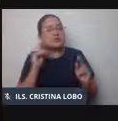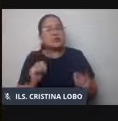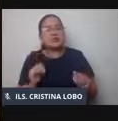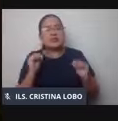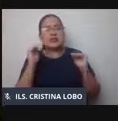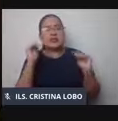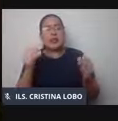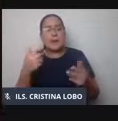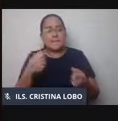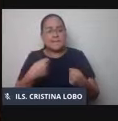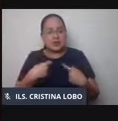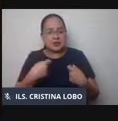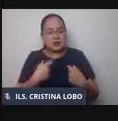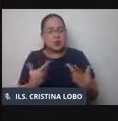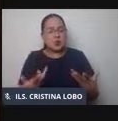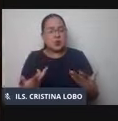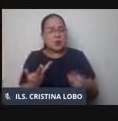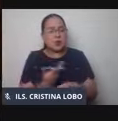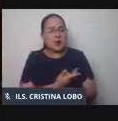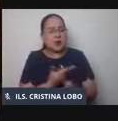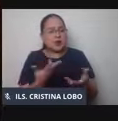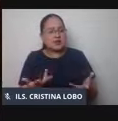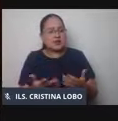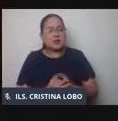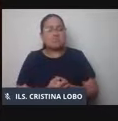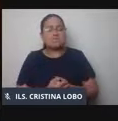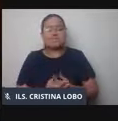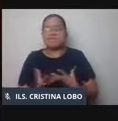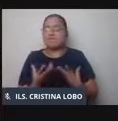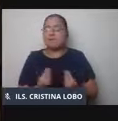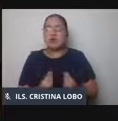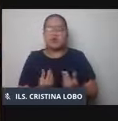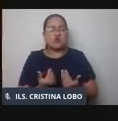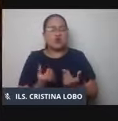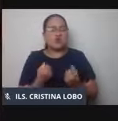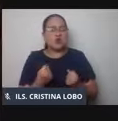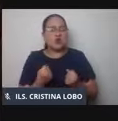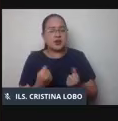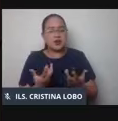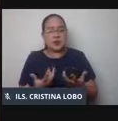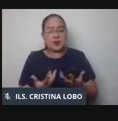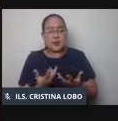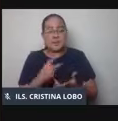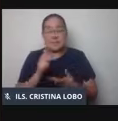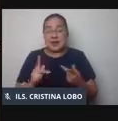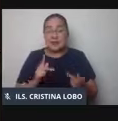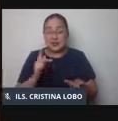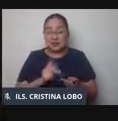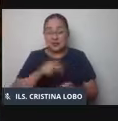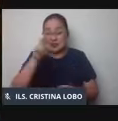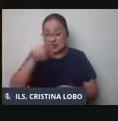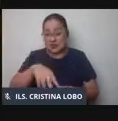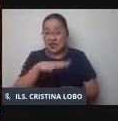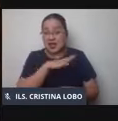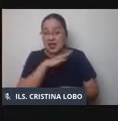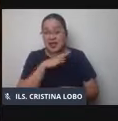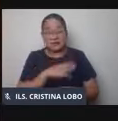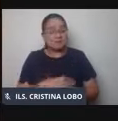para medirme a mí mismo o a mí misma, es muy alta. La perfección no existe.